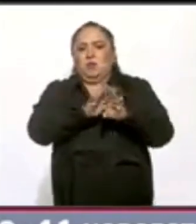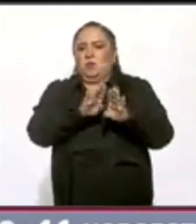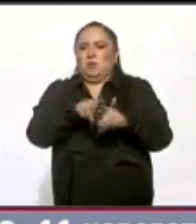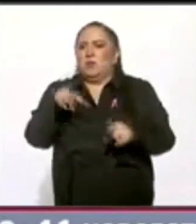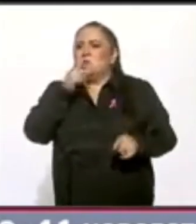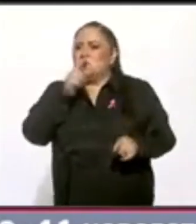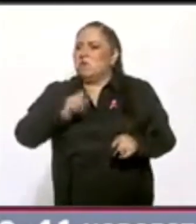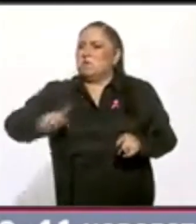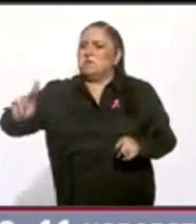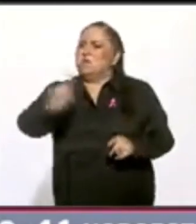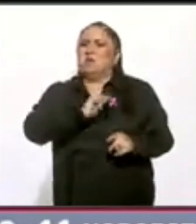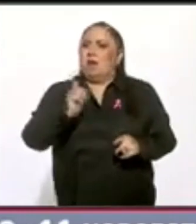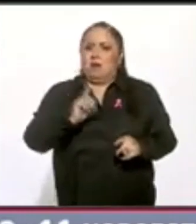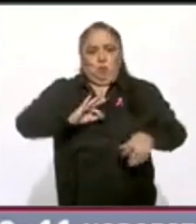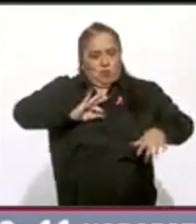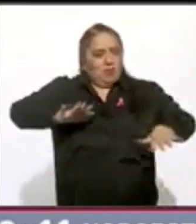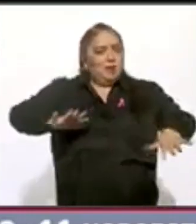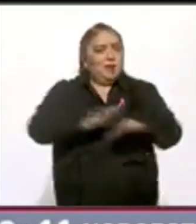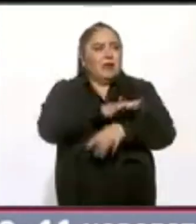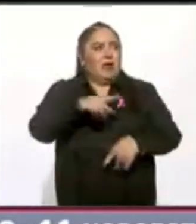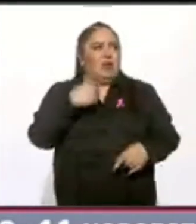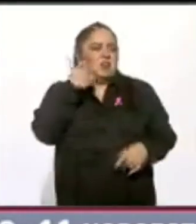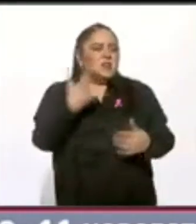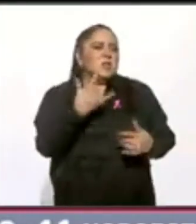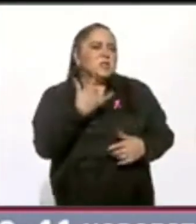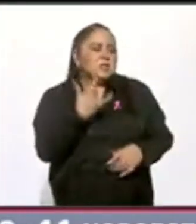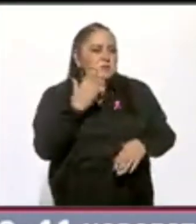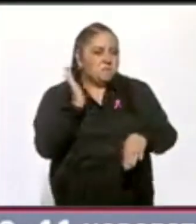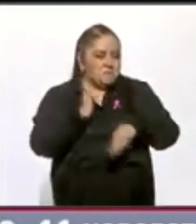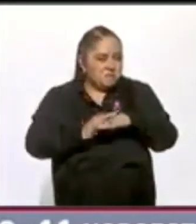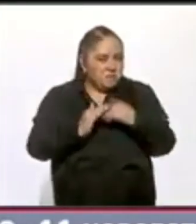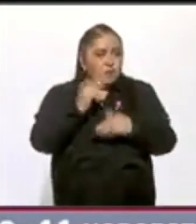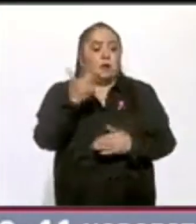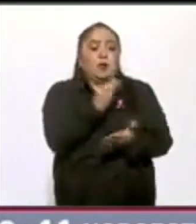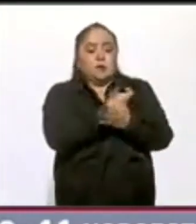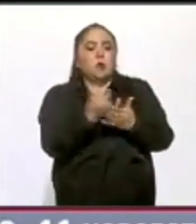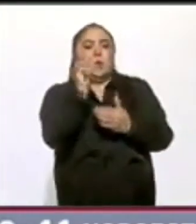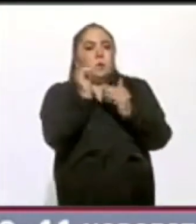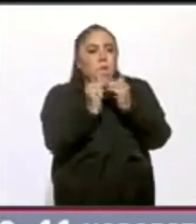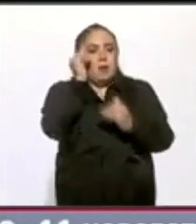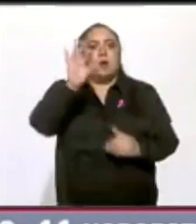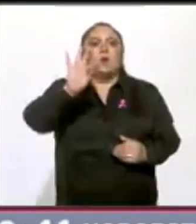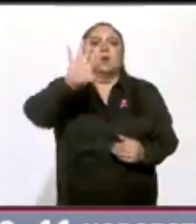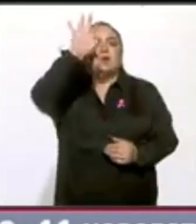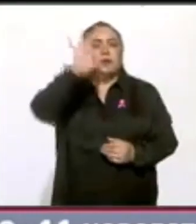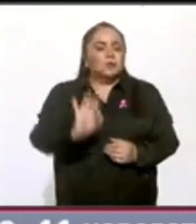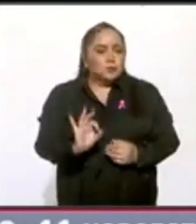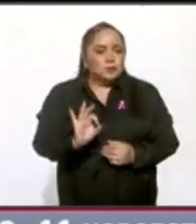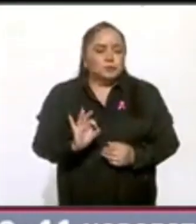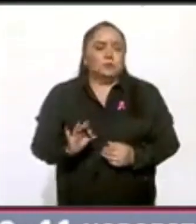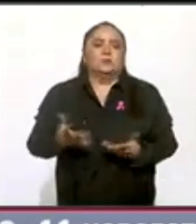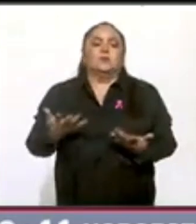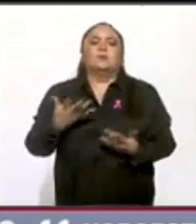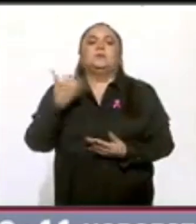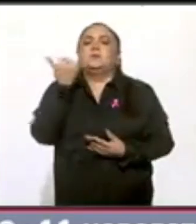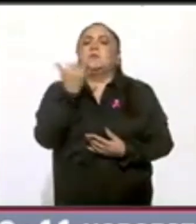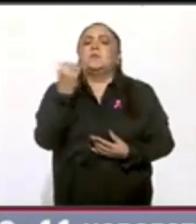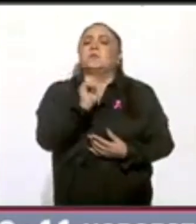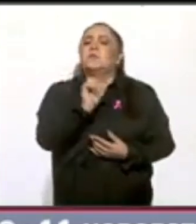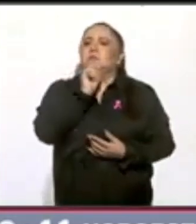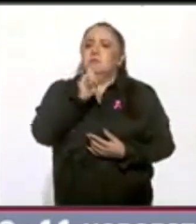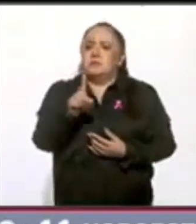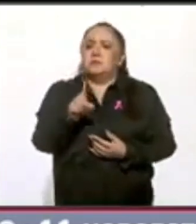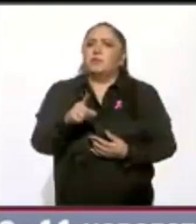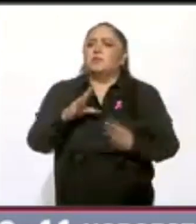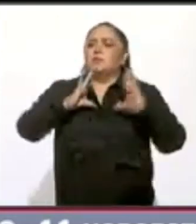de policía. Pues eso cambia la dinámica en la policía. Aumentamos su salario en 45%. Y también le